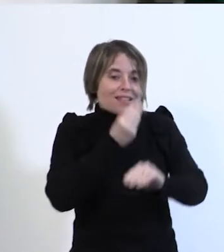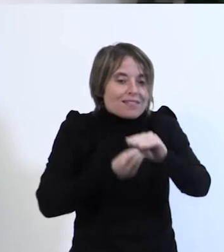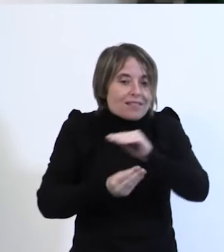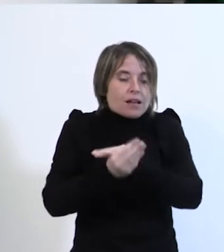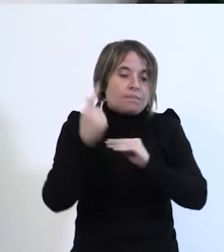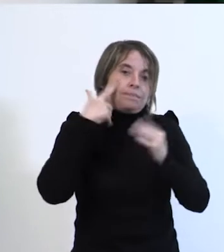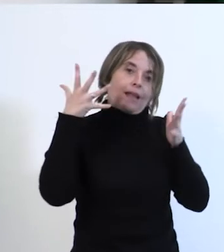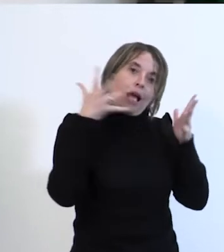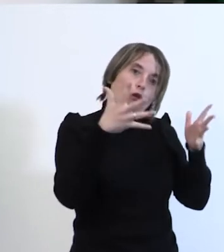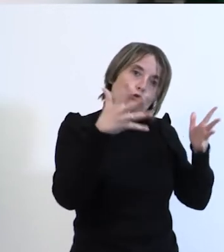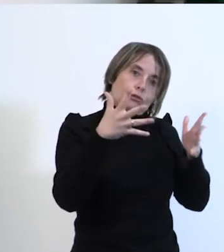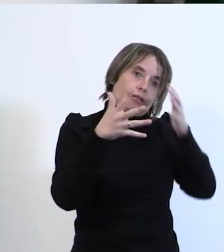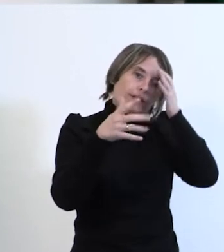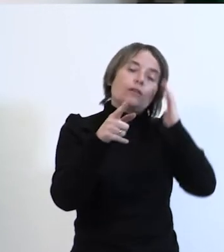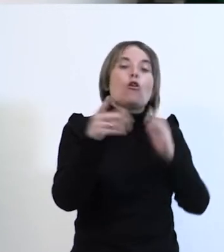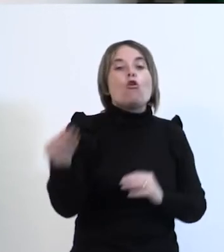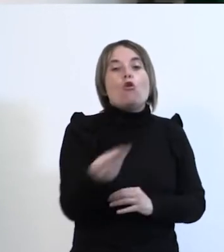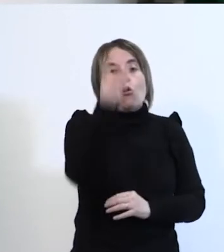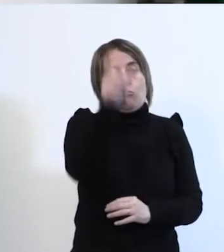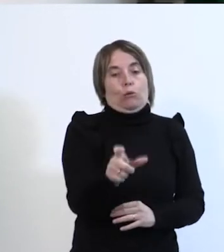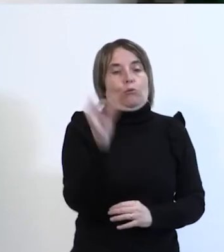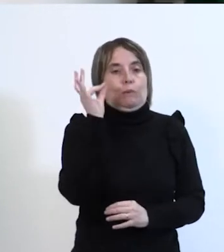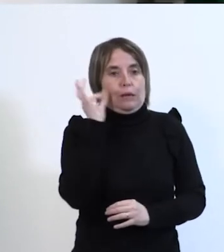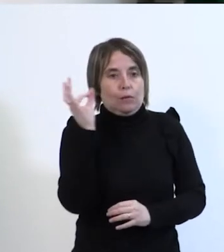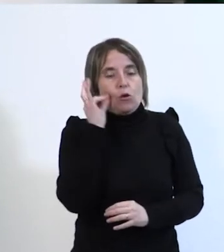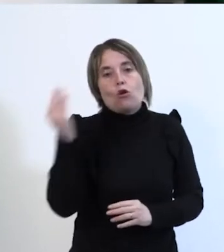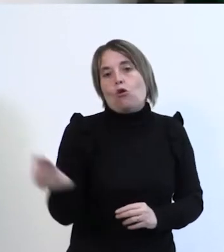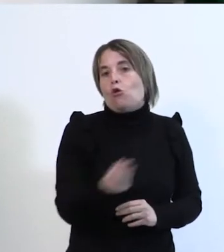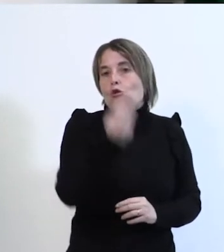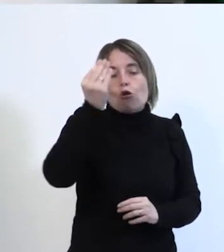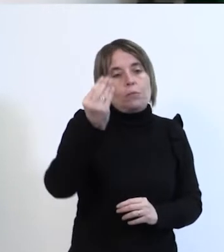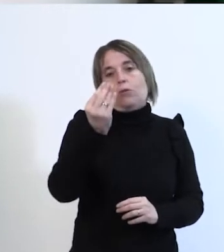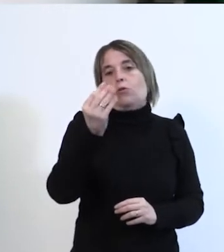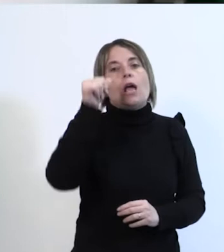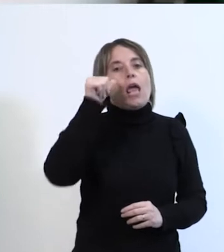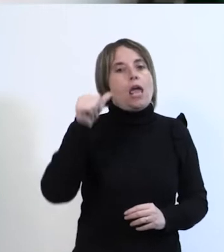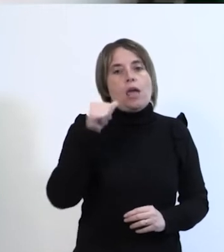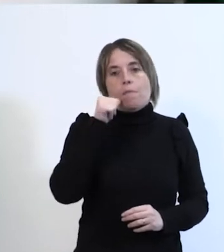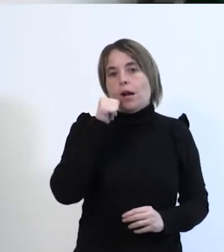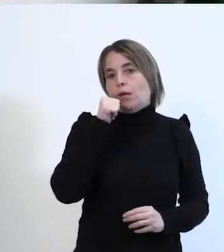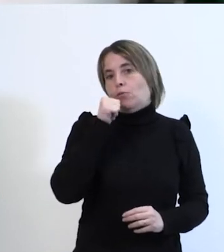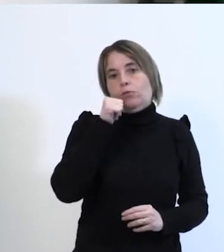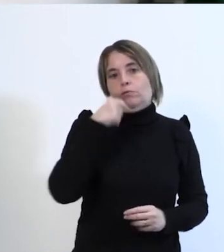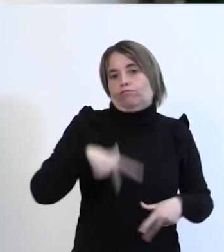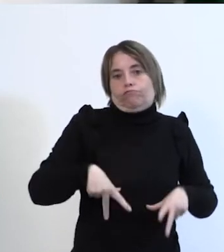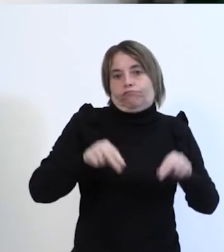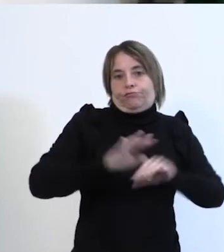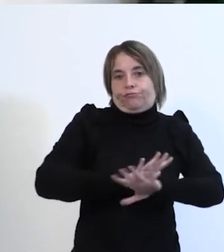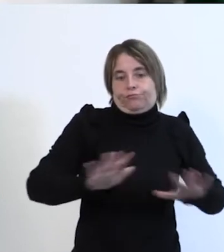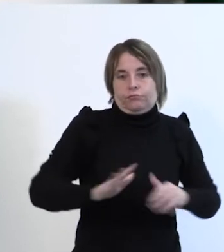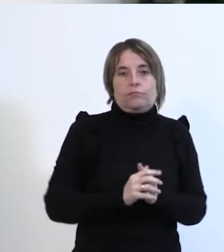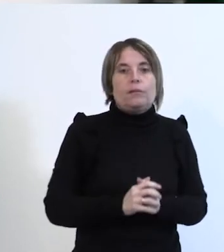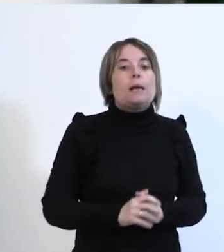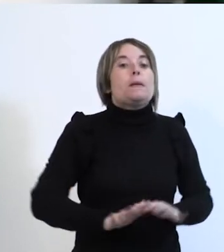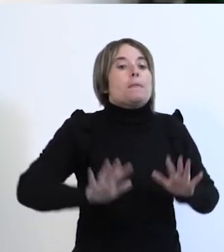maternidad recomiendan que lo mejor para esta muchacha era interrumpir el embarazo.